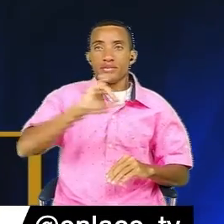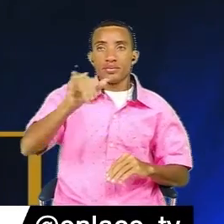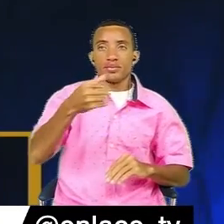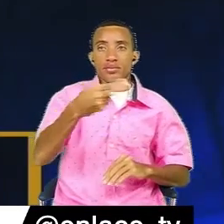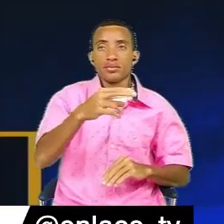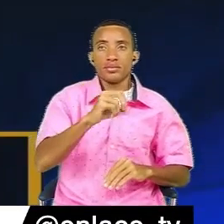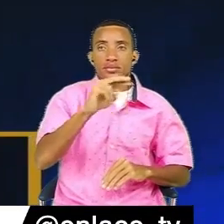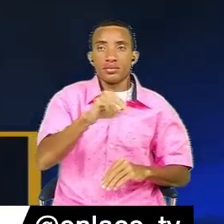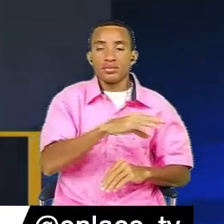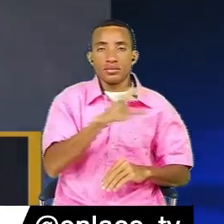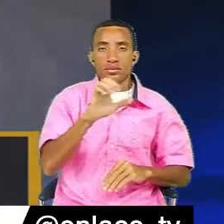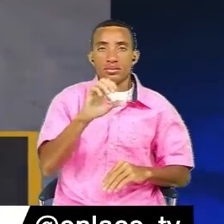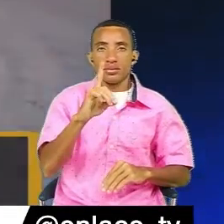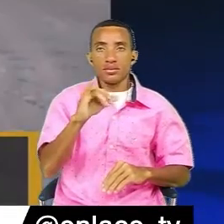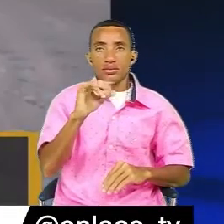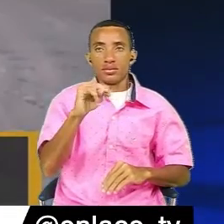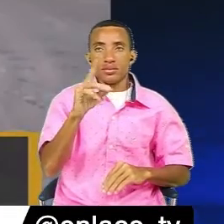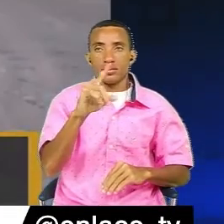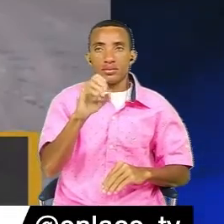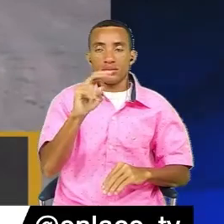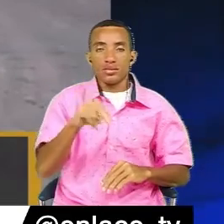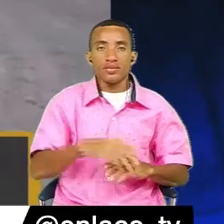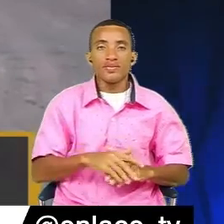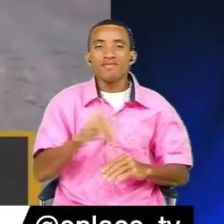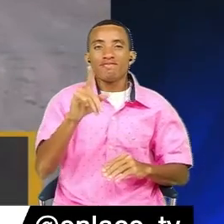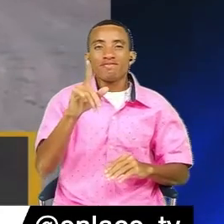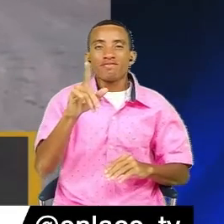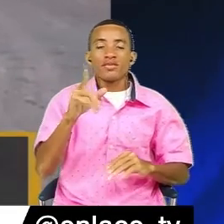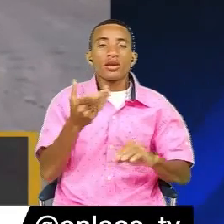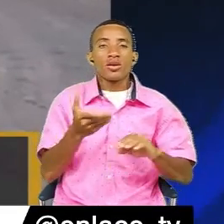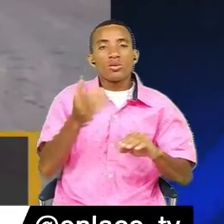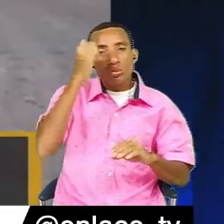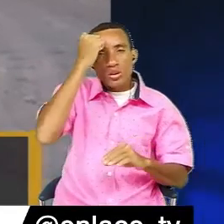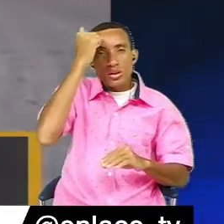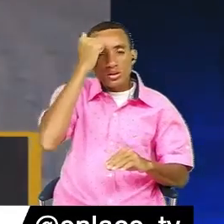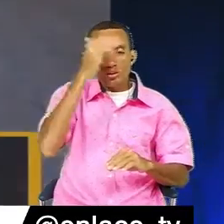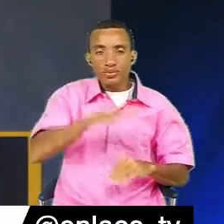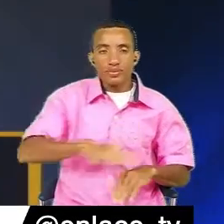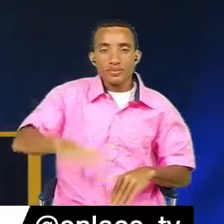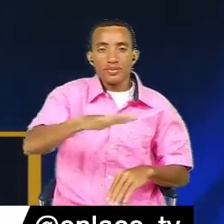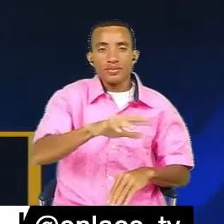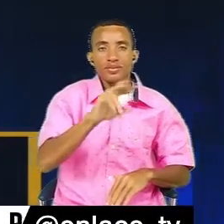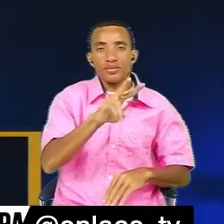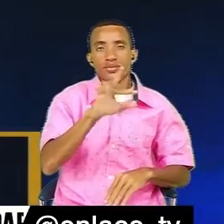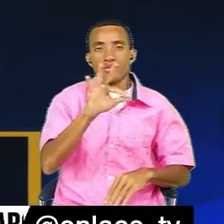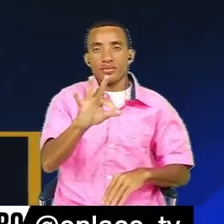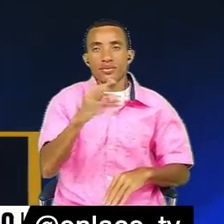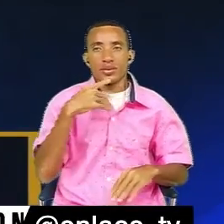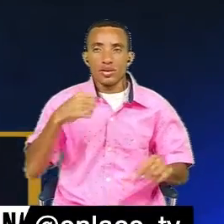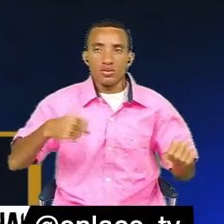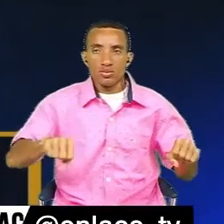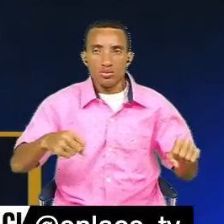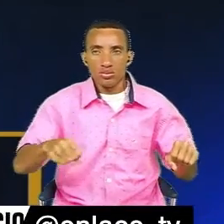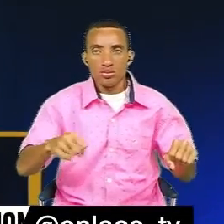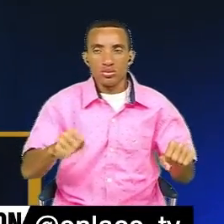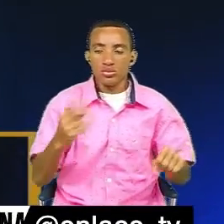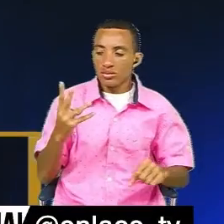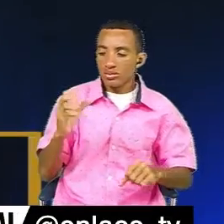Ortiz era docente en Campo 23 y al momento del accidente se movilizaba en su motocicleta en compañía de su